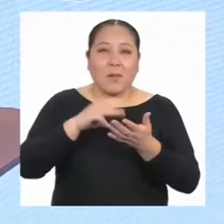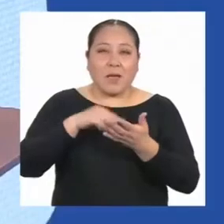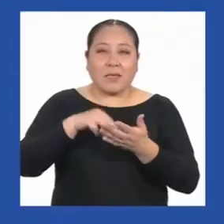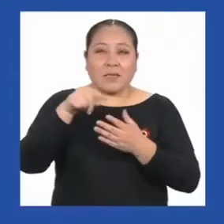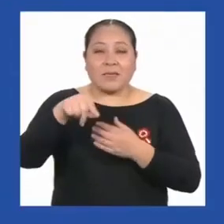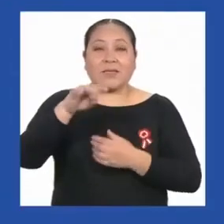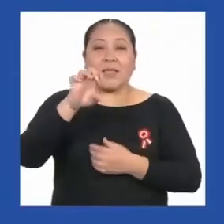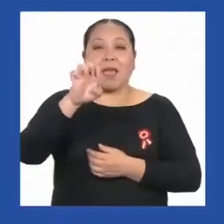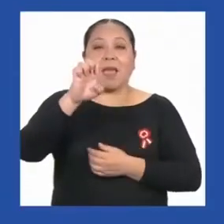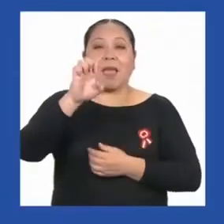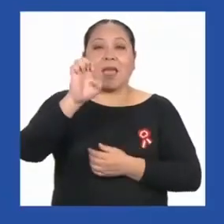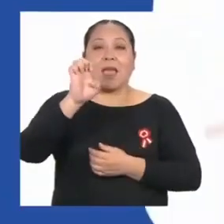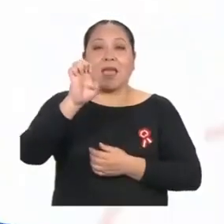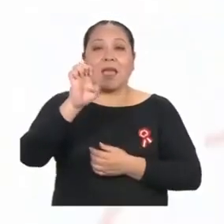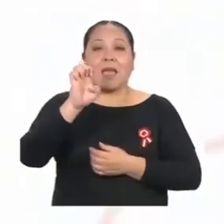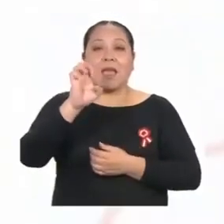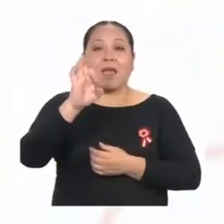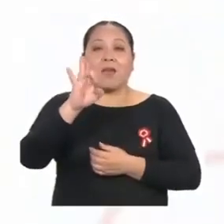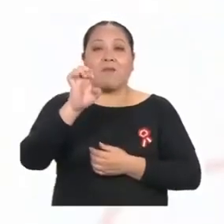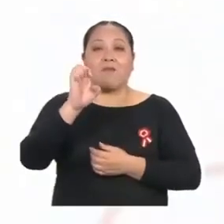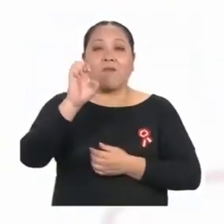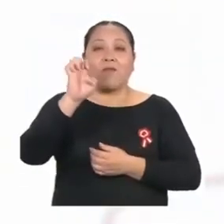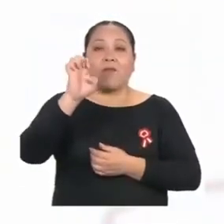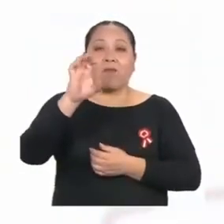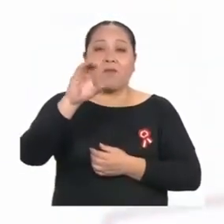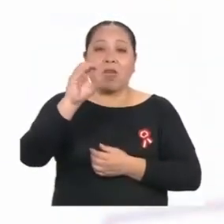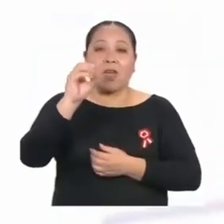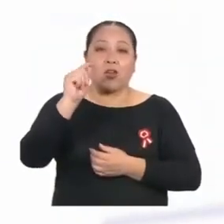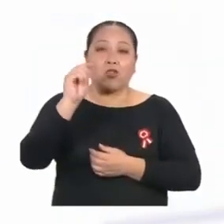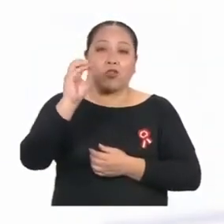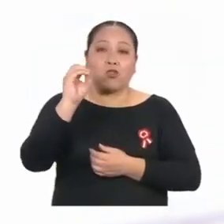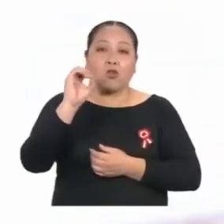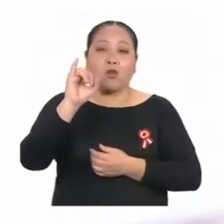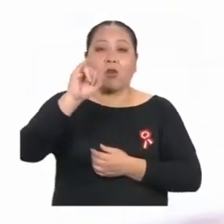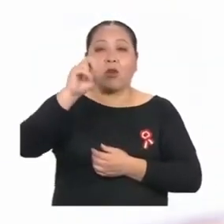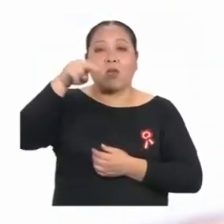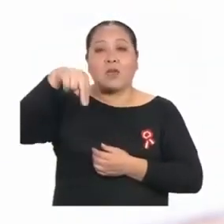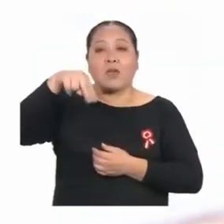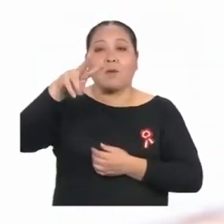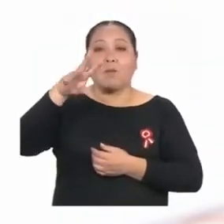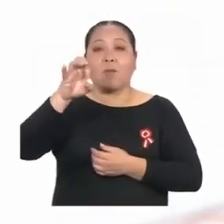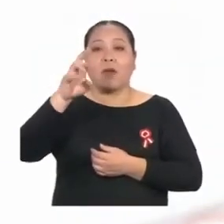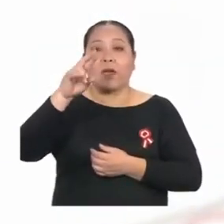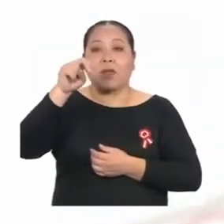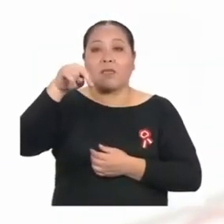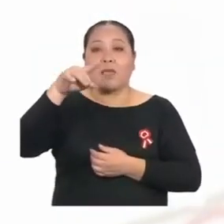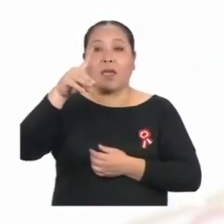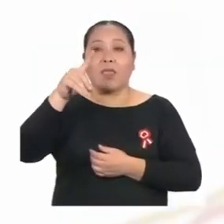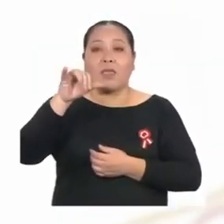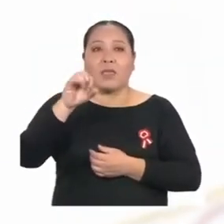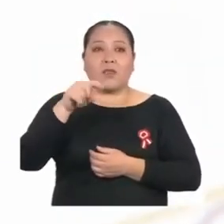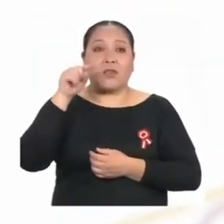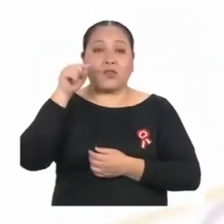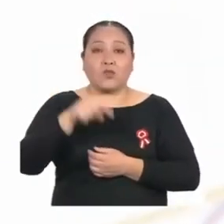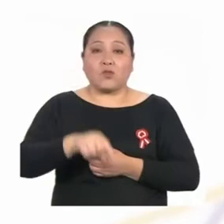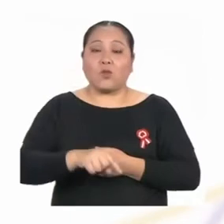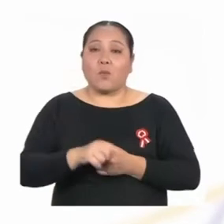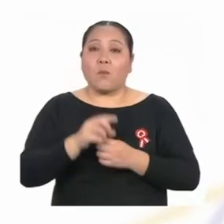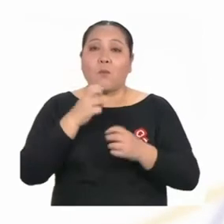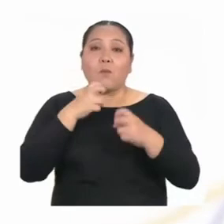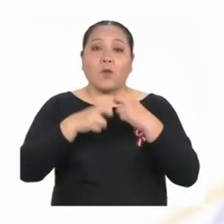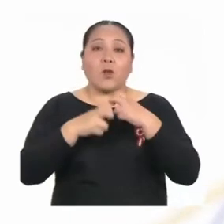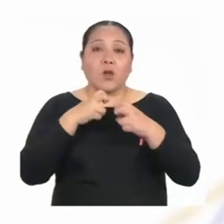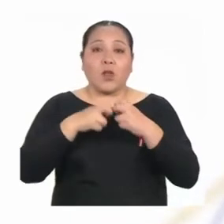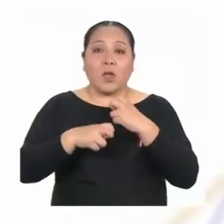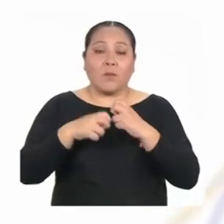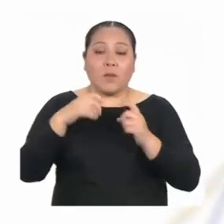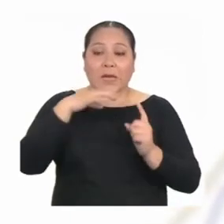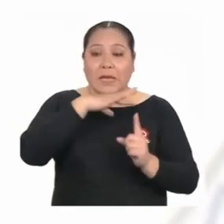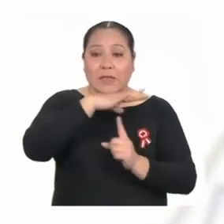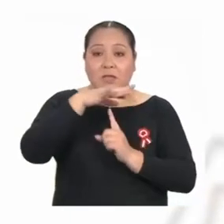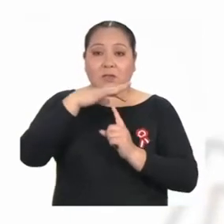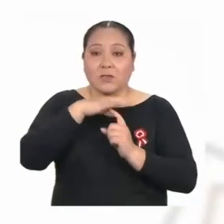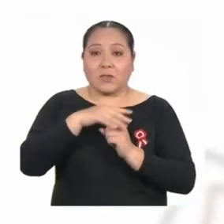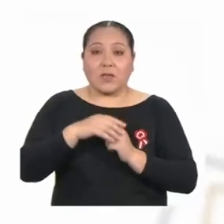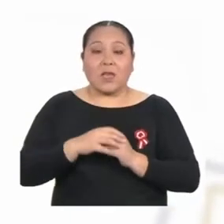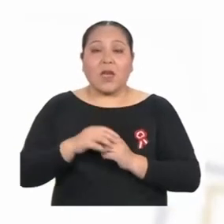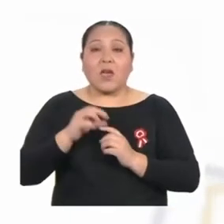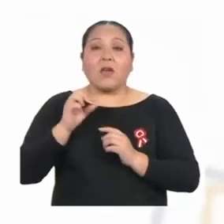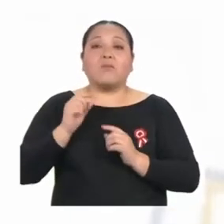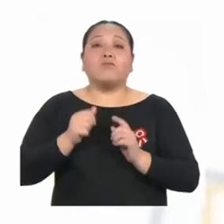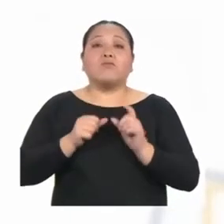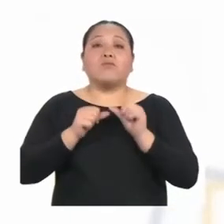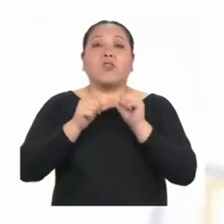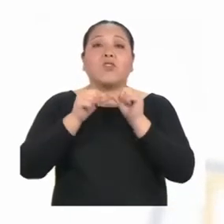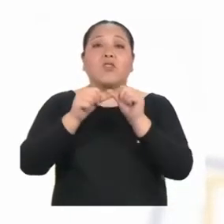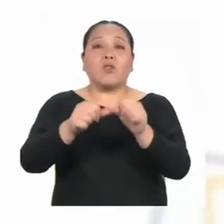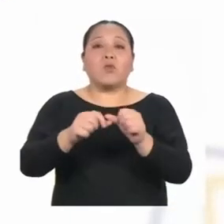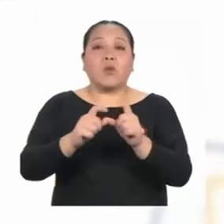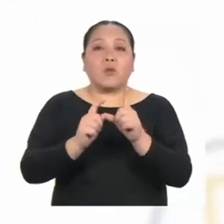invernadero entonces. El efecto invernadero es un fenómeno que ocurre en la naturaleza y permite mantener la temperatura